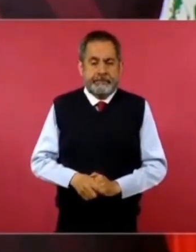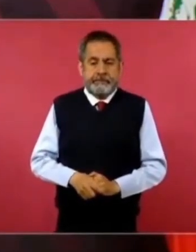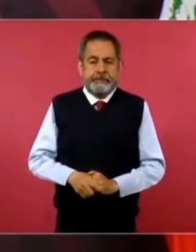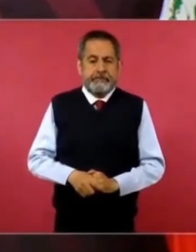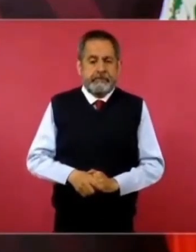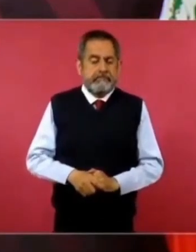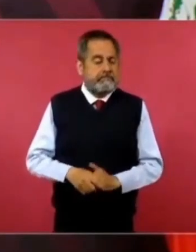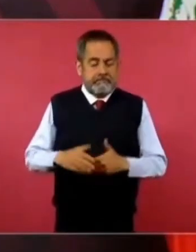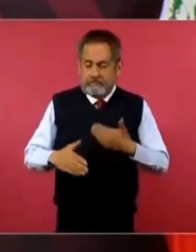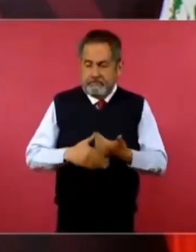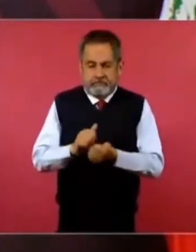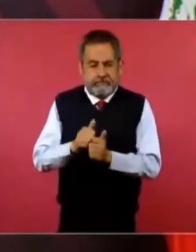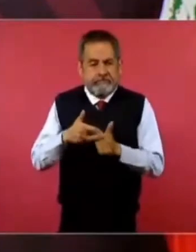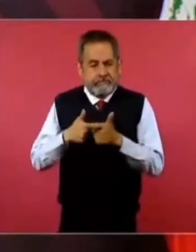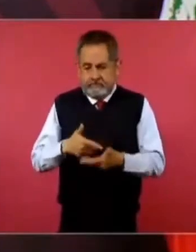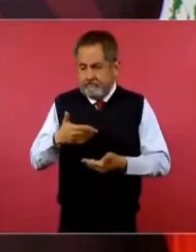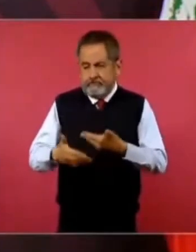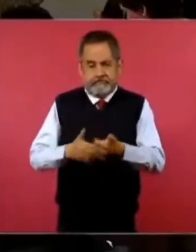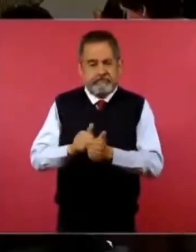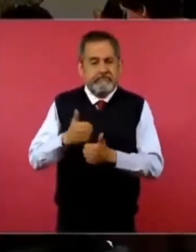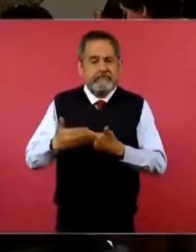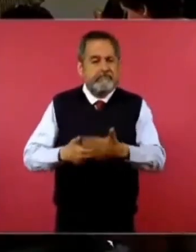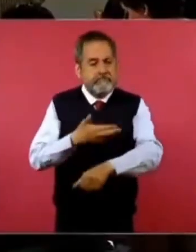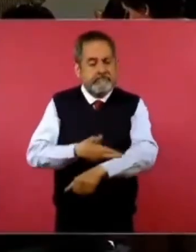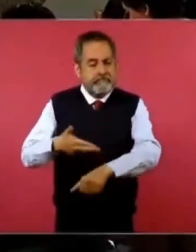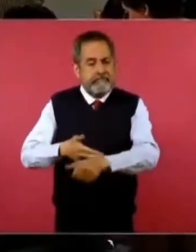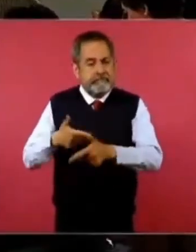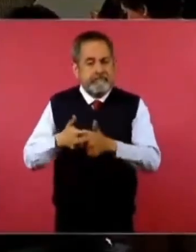Y vamos a seguir así.